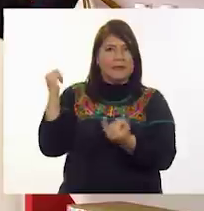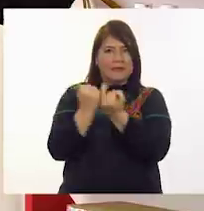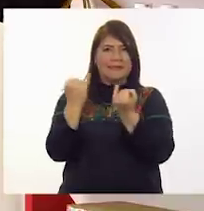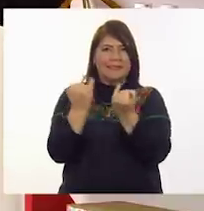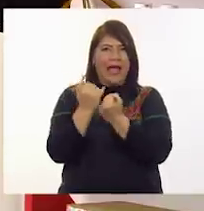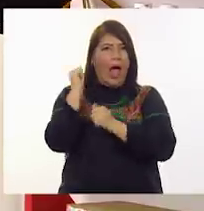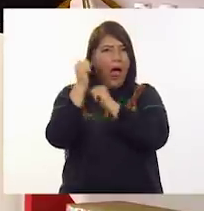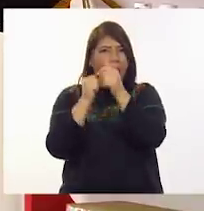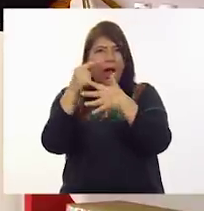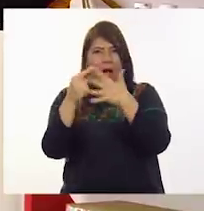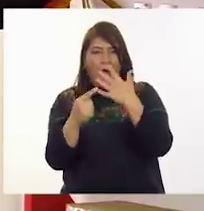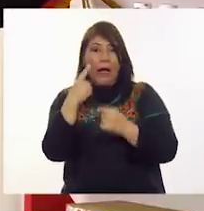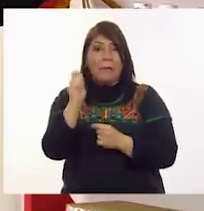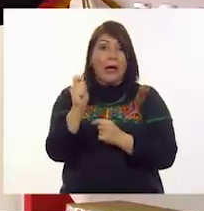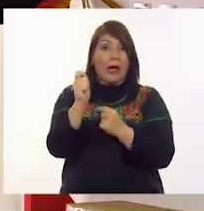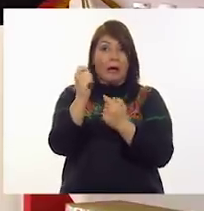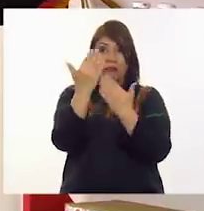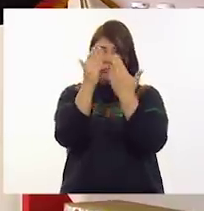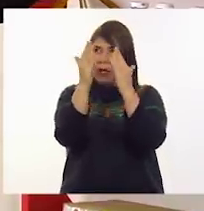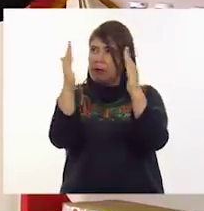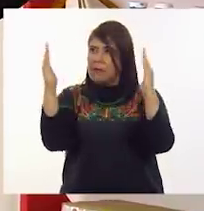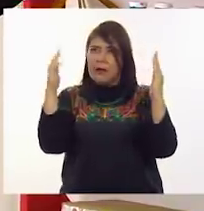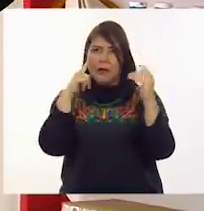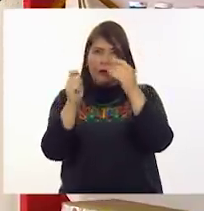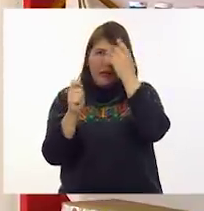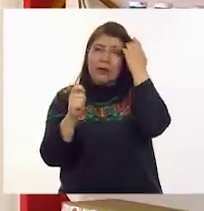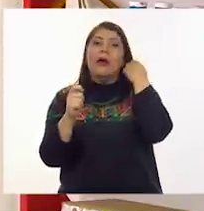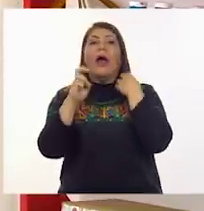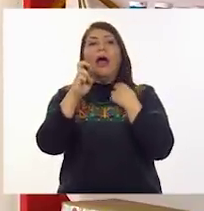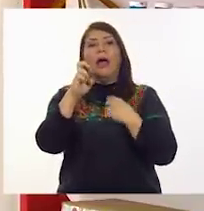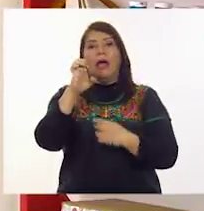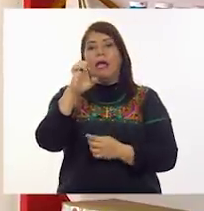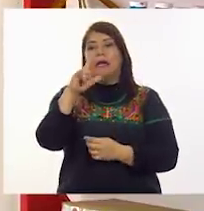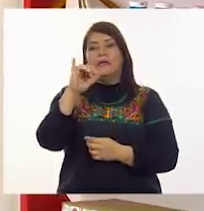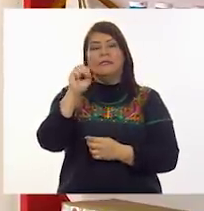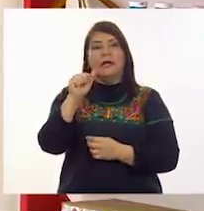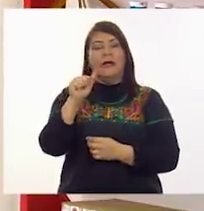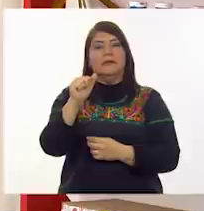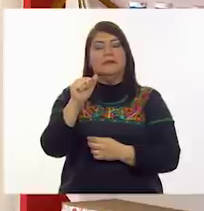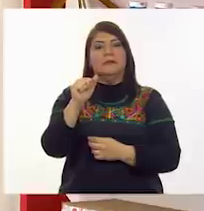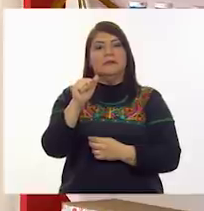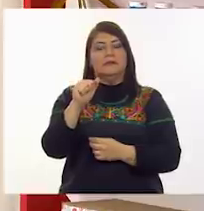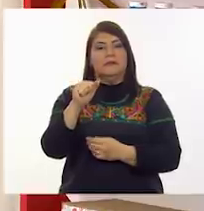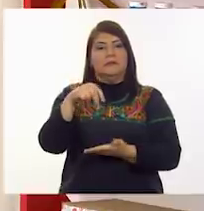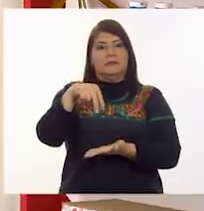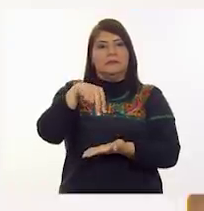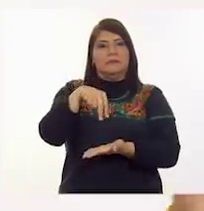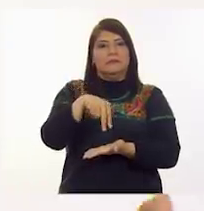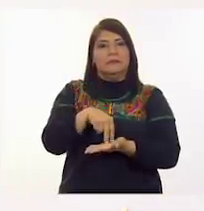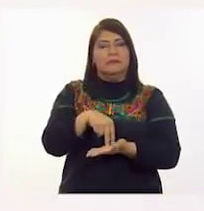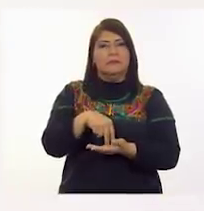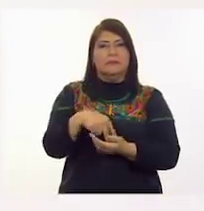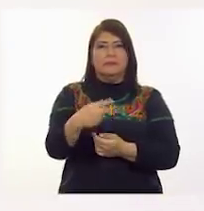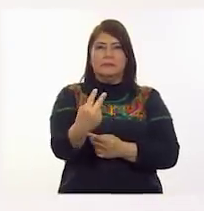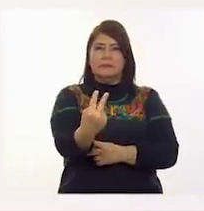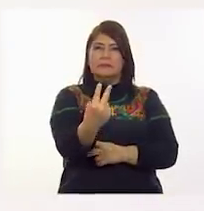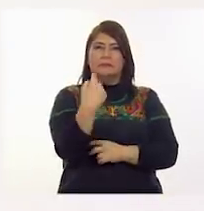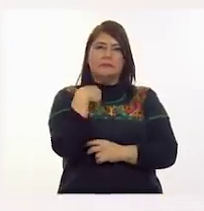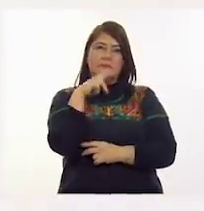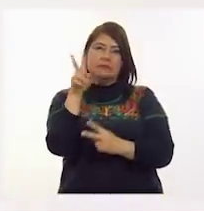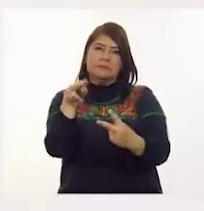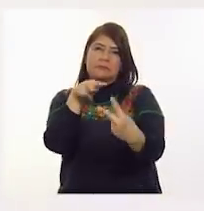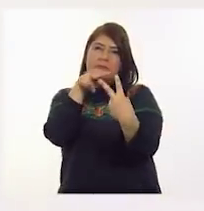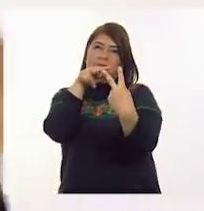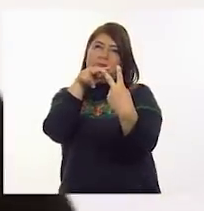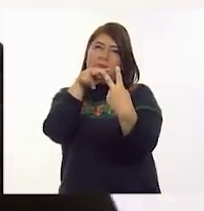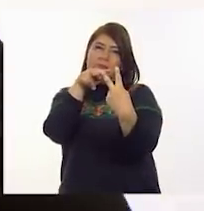en ese espejo, Elisa mirando el reflejo de una niña